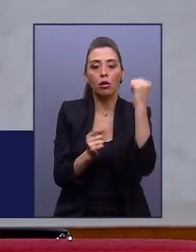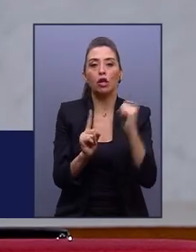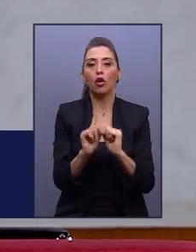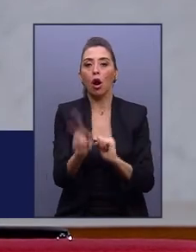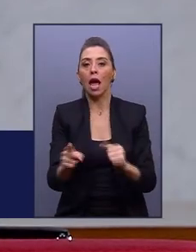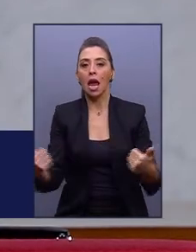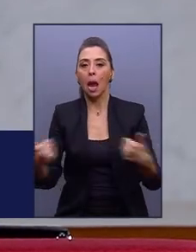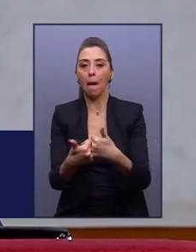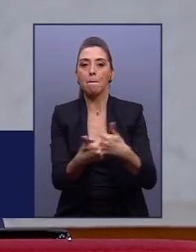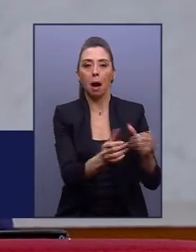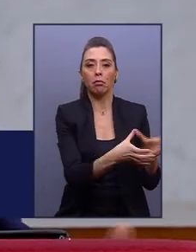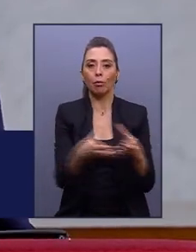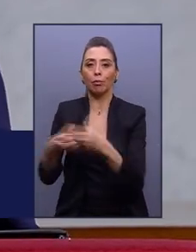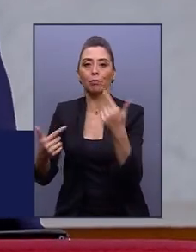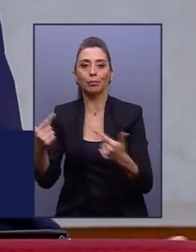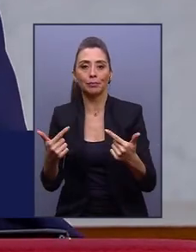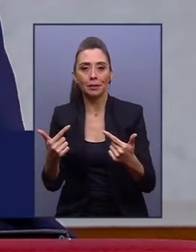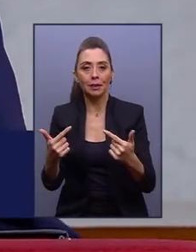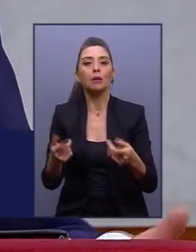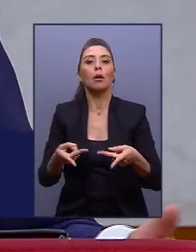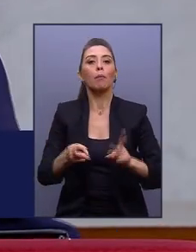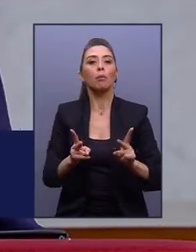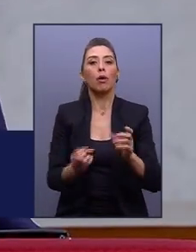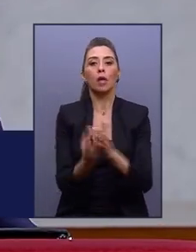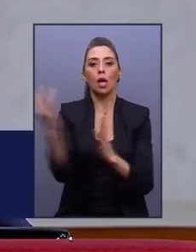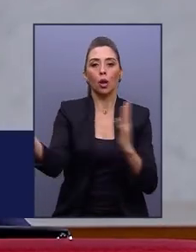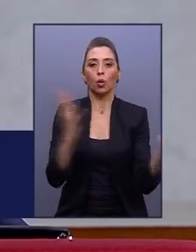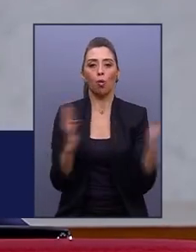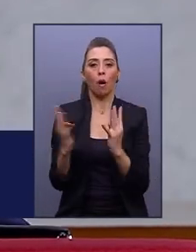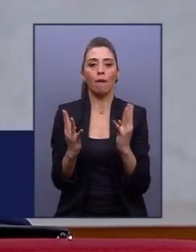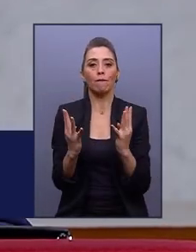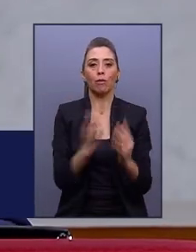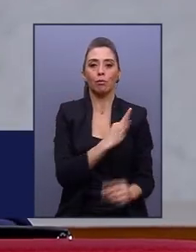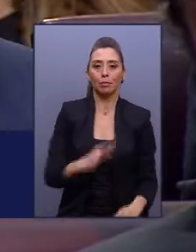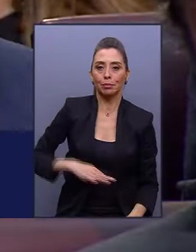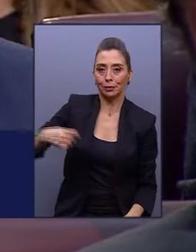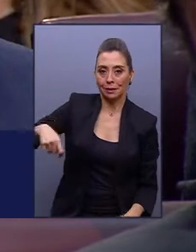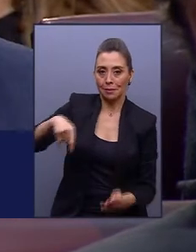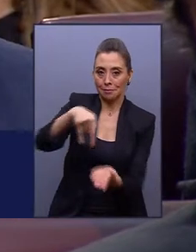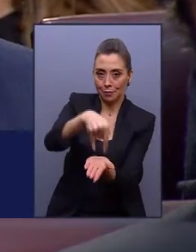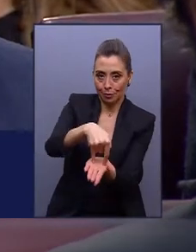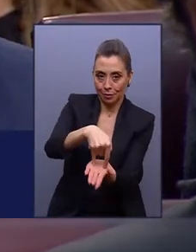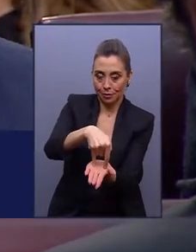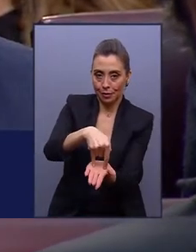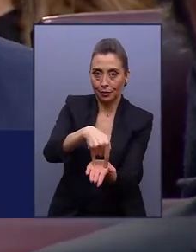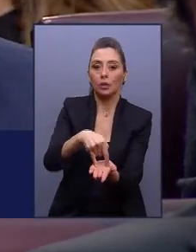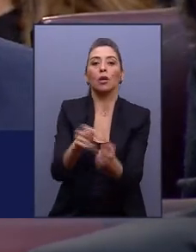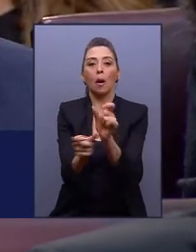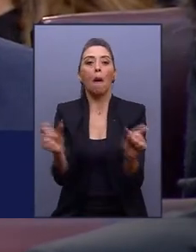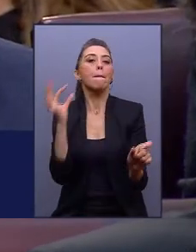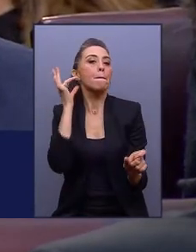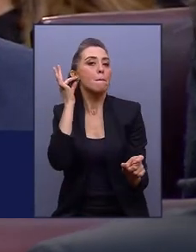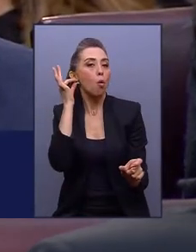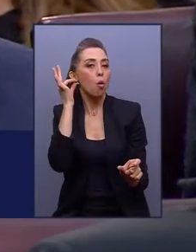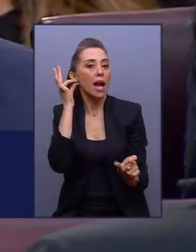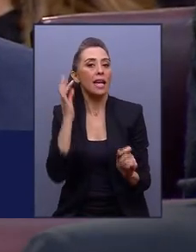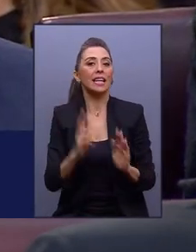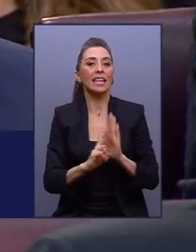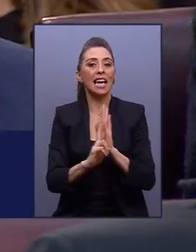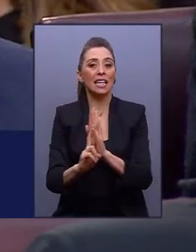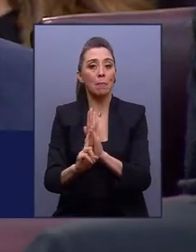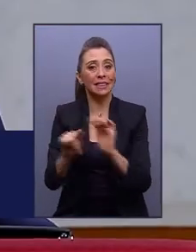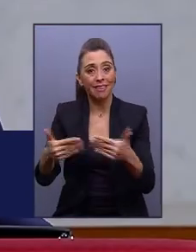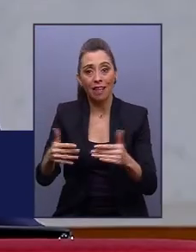empate forzoso y que permitirán la entrada de nuevos actores al Congreso. Por lo pronto, de las mujeres que hoy representan